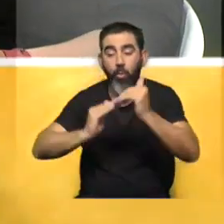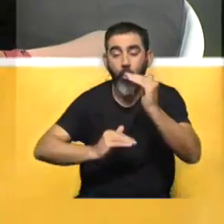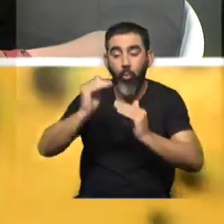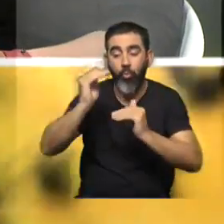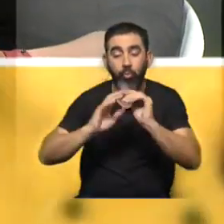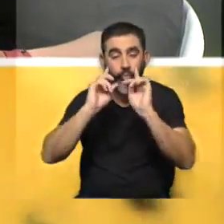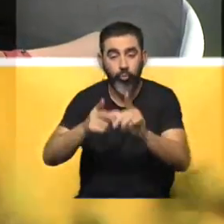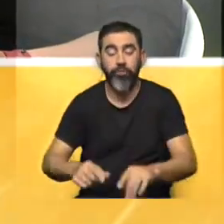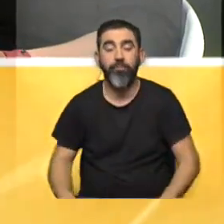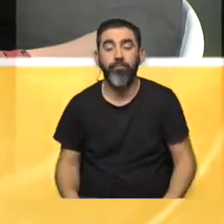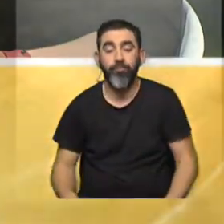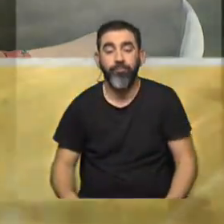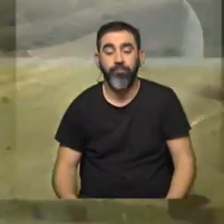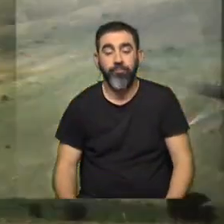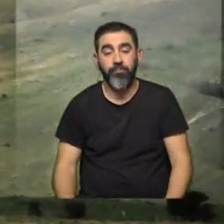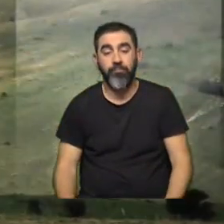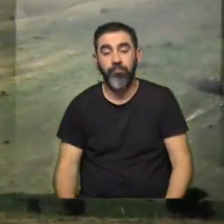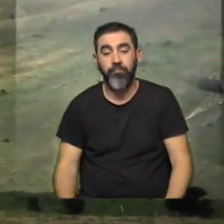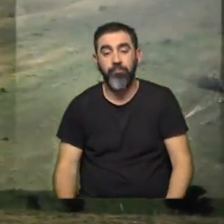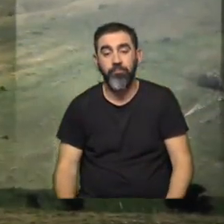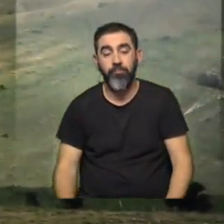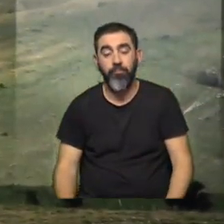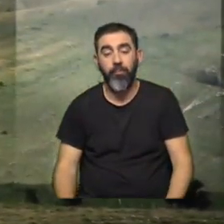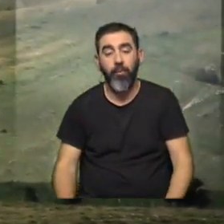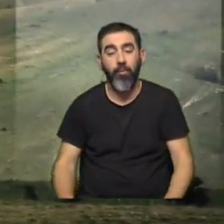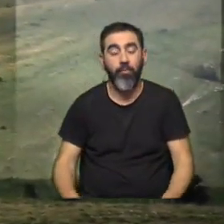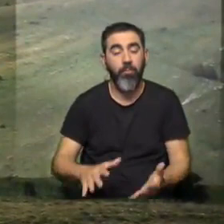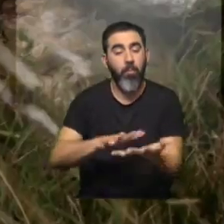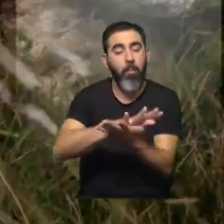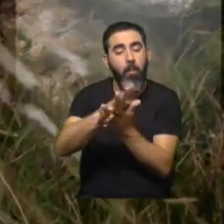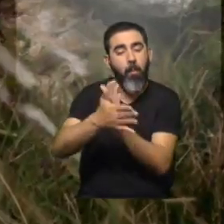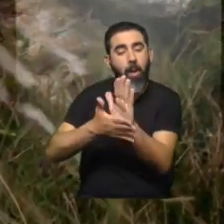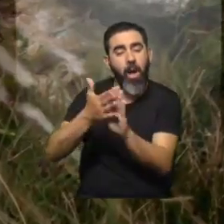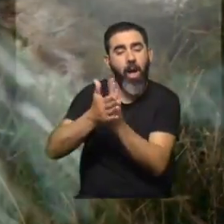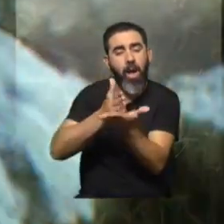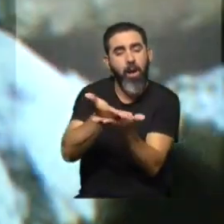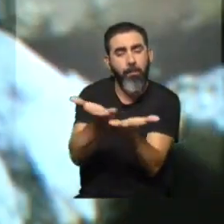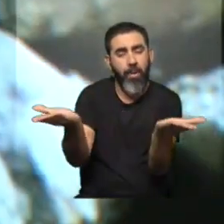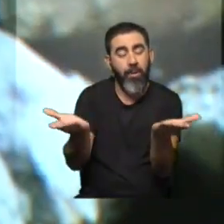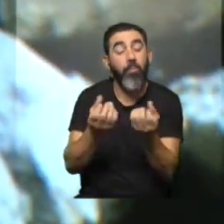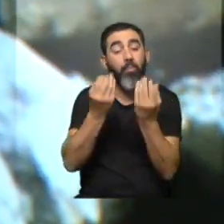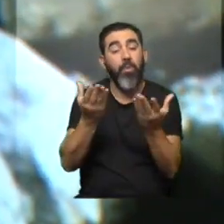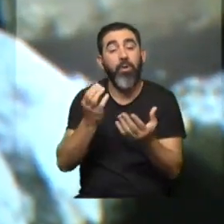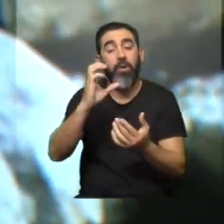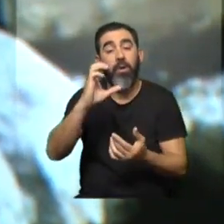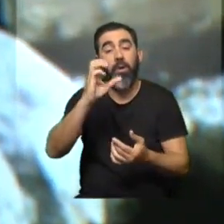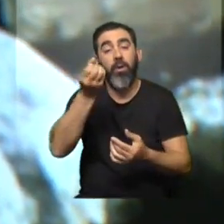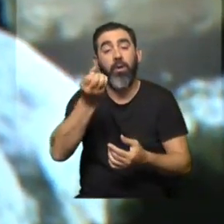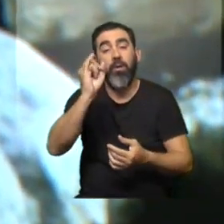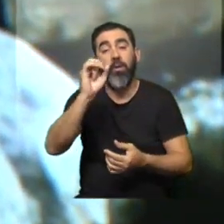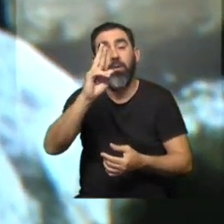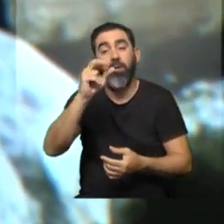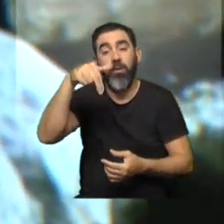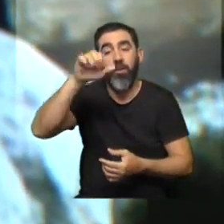sierras. Mientras te pregunto esto, vamos a ver primero un mapa, porque en realidad los cairnes están ubicados en buena parte